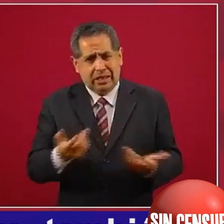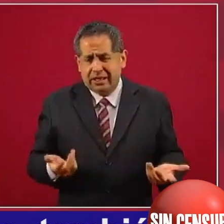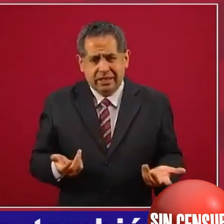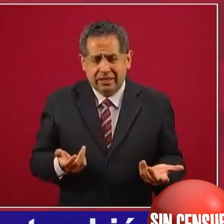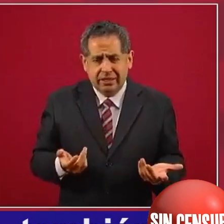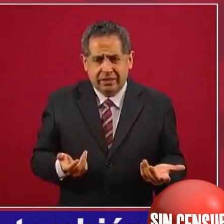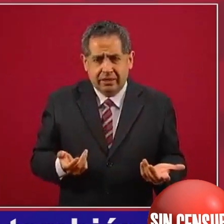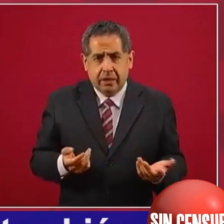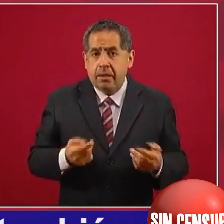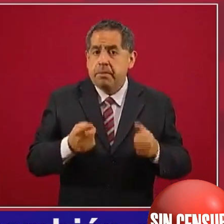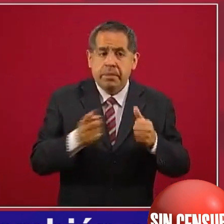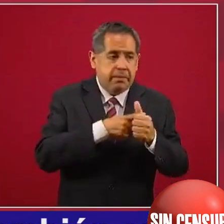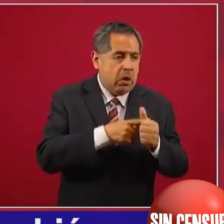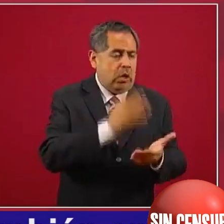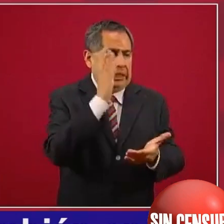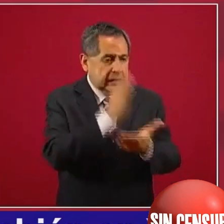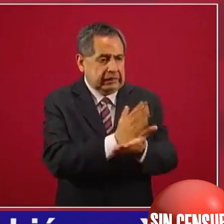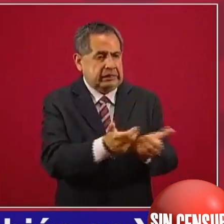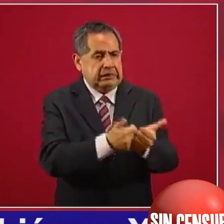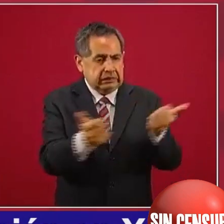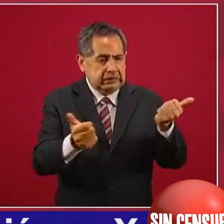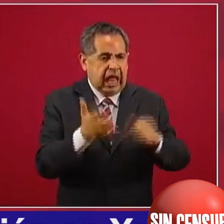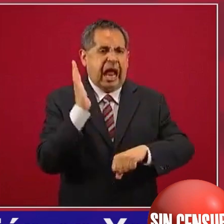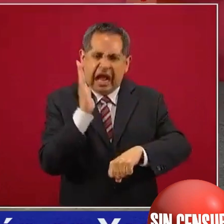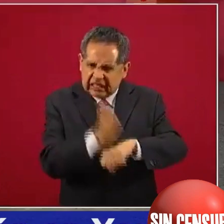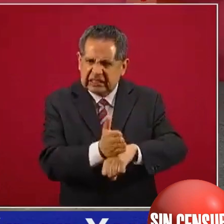mientras no se acabe con la impunidad.